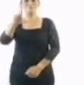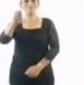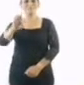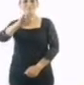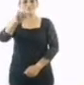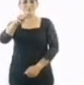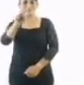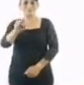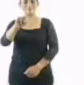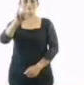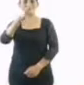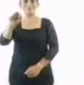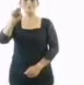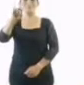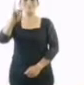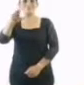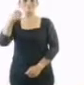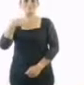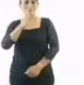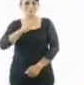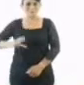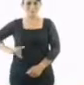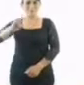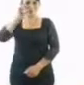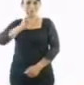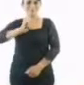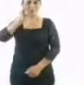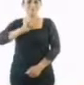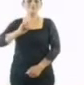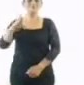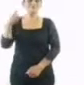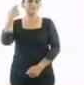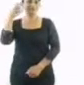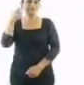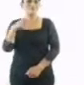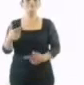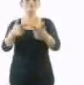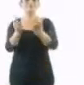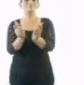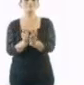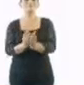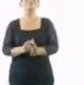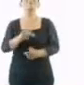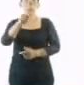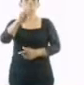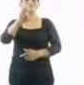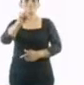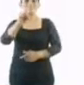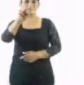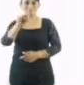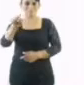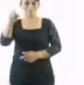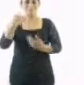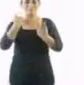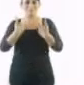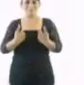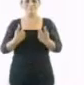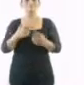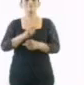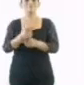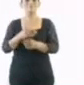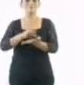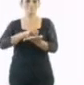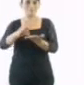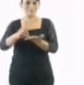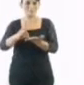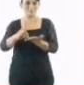Hola, soy María de Jesús Ibarra Silva y soy candidata a gobernadora del Estado de Querétaro por el partido Encuentro Solidario.